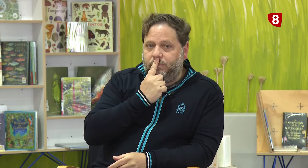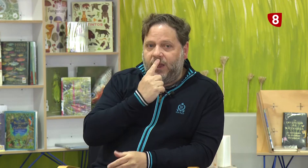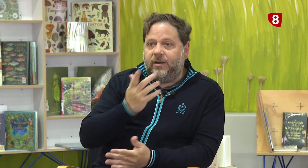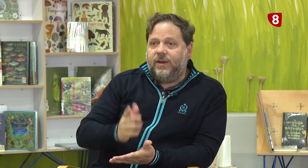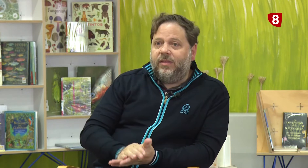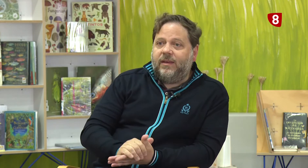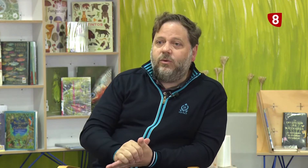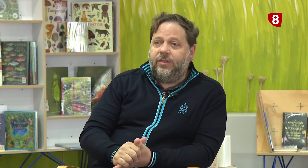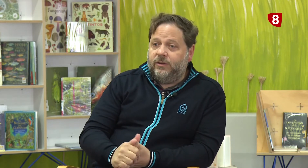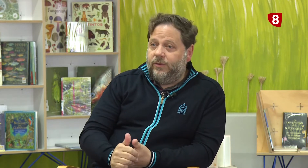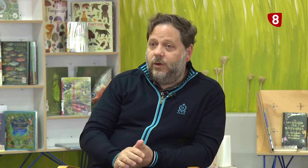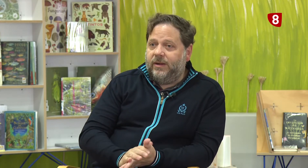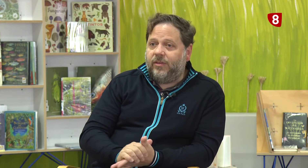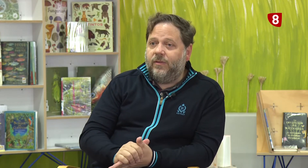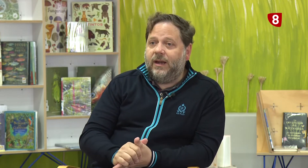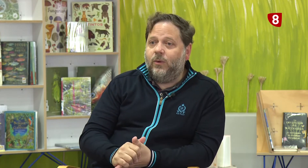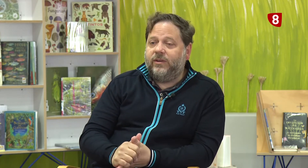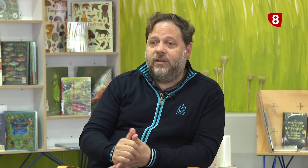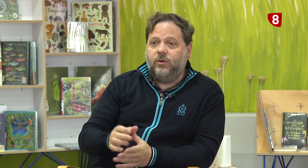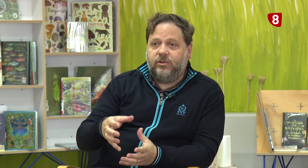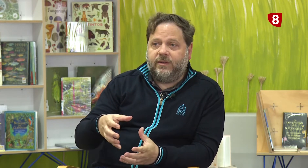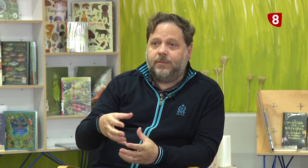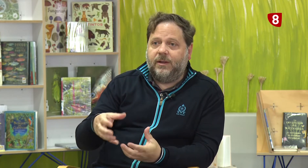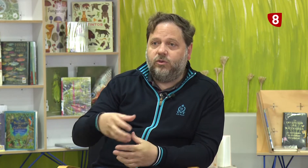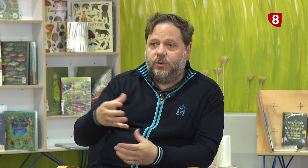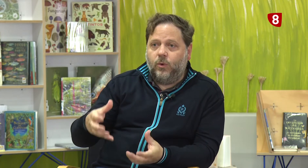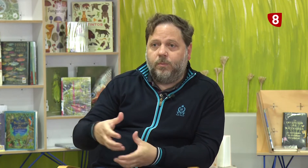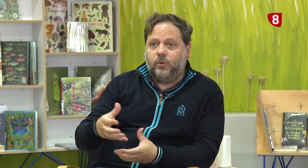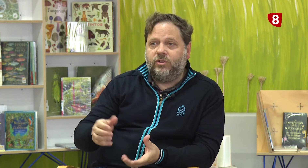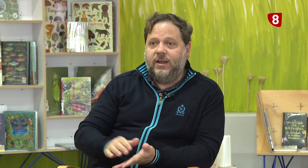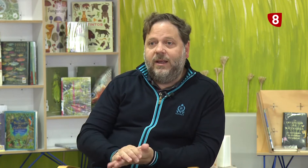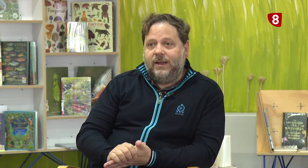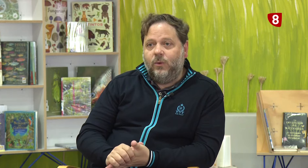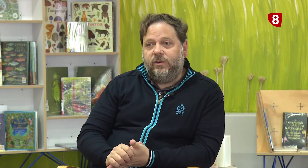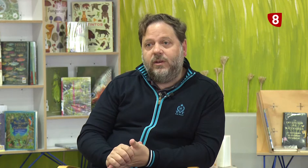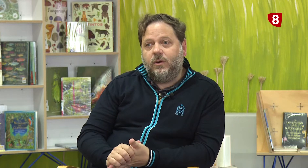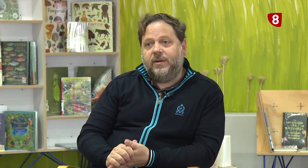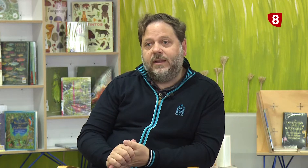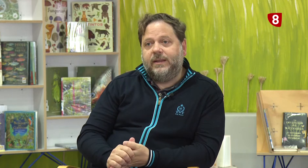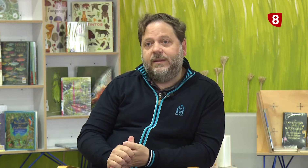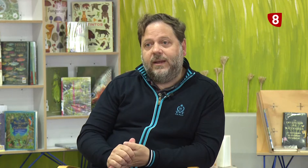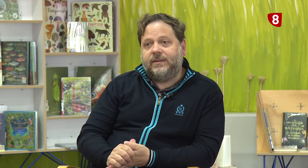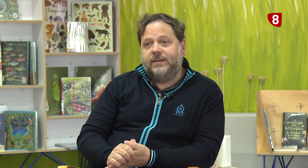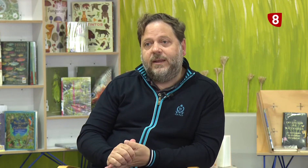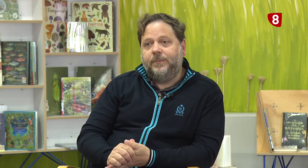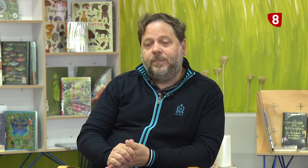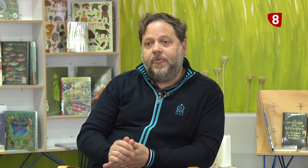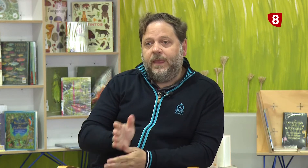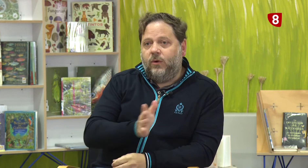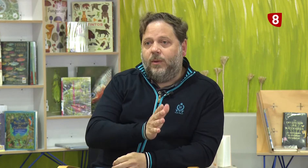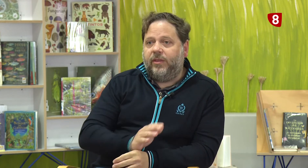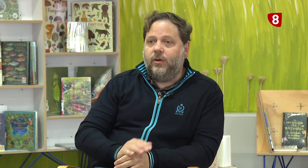y en referencia a esto, el Centro de Normalización de la Lengua de Signos está trabajando sobre un corpus lingüístico bastante interesante,